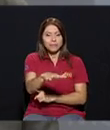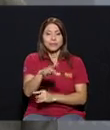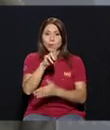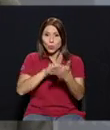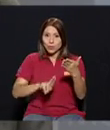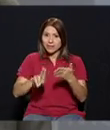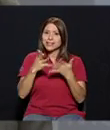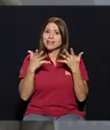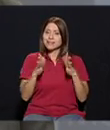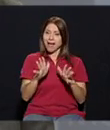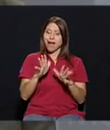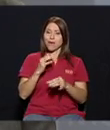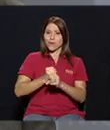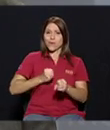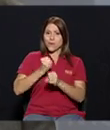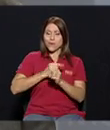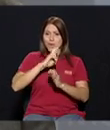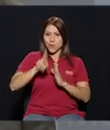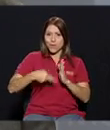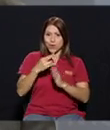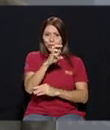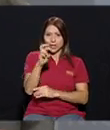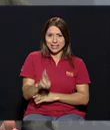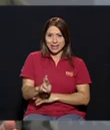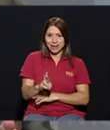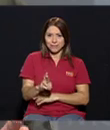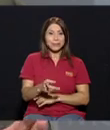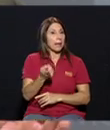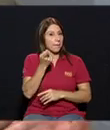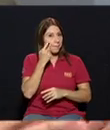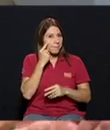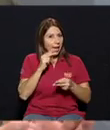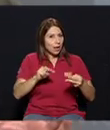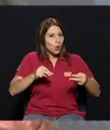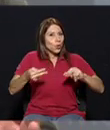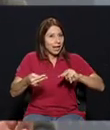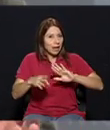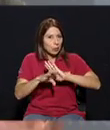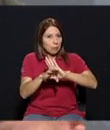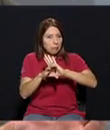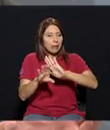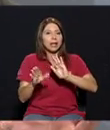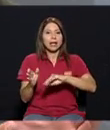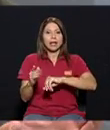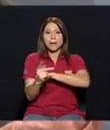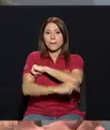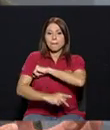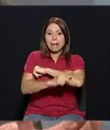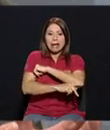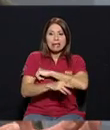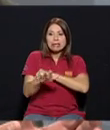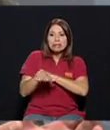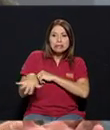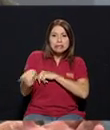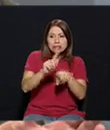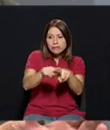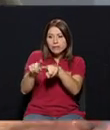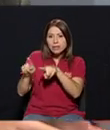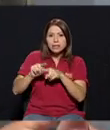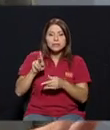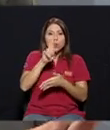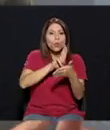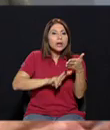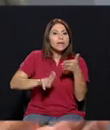alcanza. La universidad ha cumplido ese papel en Costa Rica. Vean lo contrario, vean sociedades donde la universidad ha